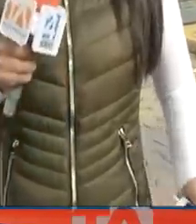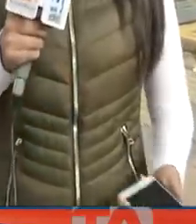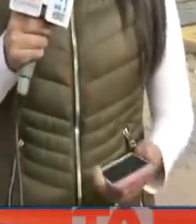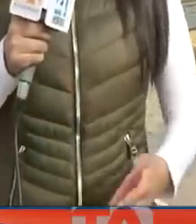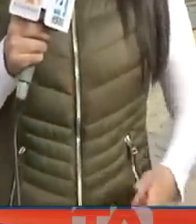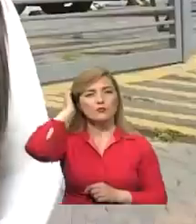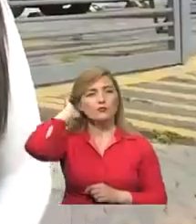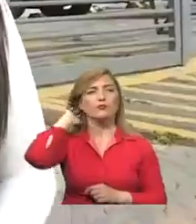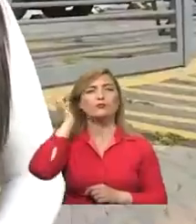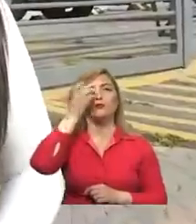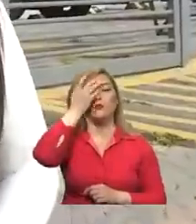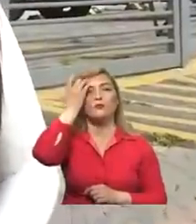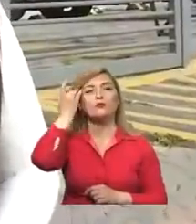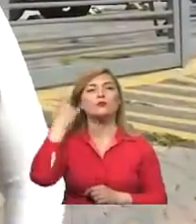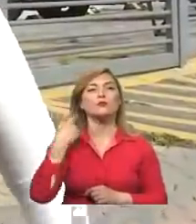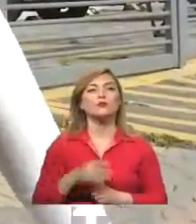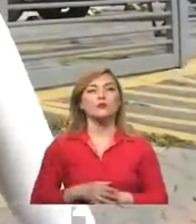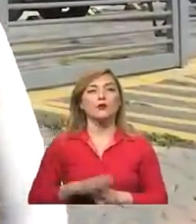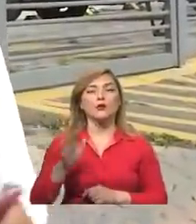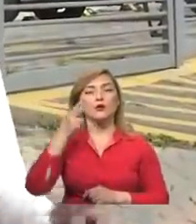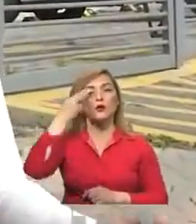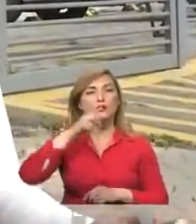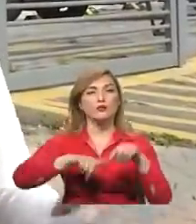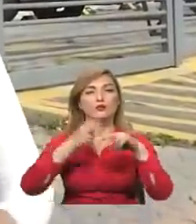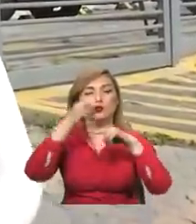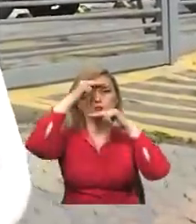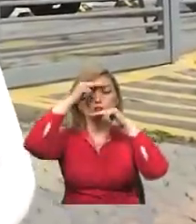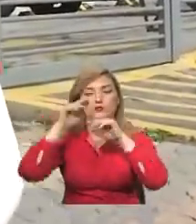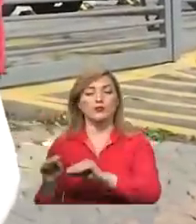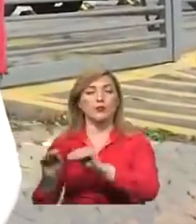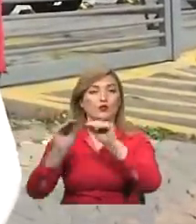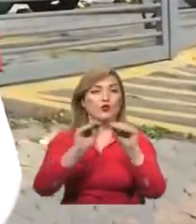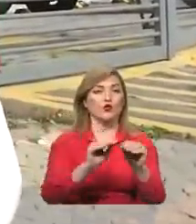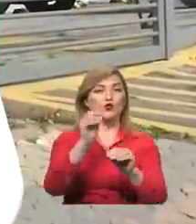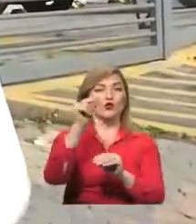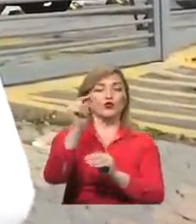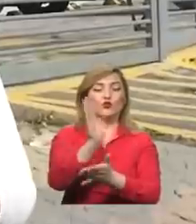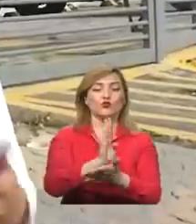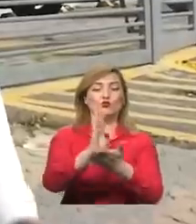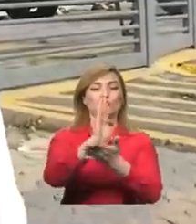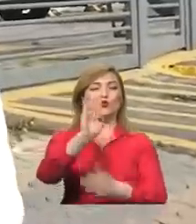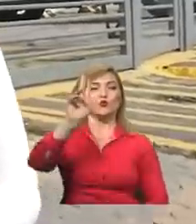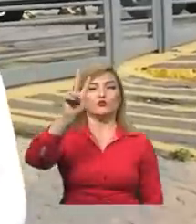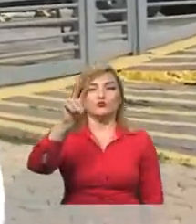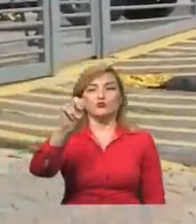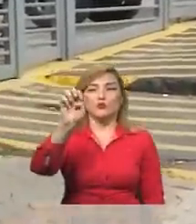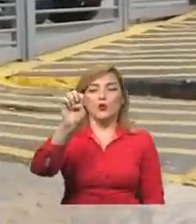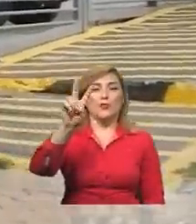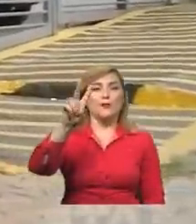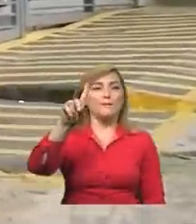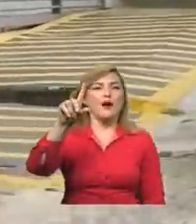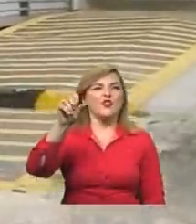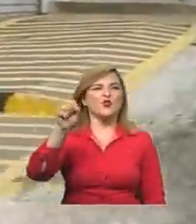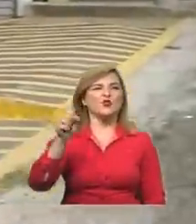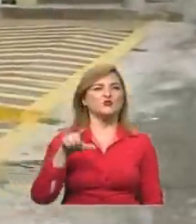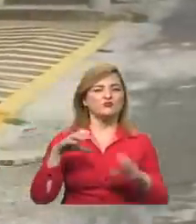¿Qué tal, Helen? Amigos televidentes, muy buenos días. Nos trasladamos rápidamente a el barrio Los Nevados, en el sector de la Kennedy, en el norte de Quito, porque